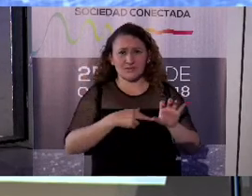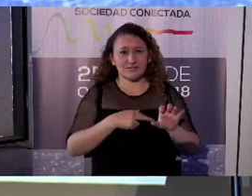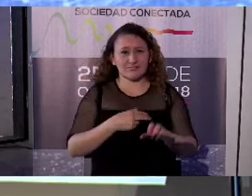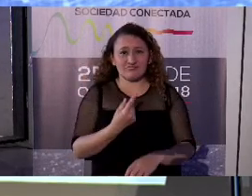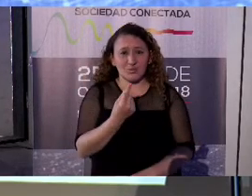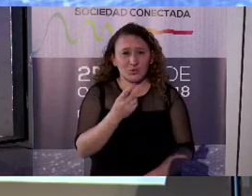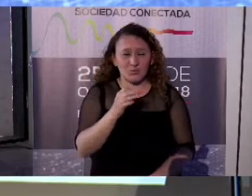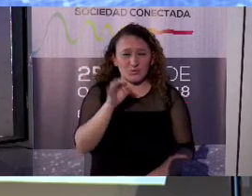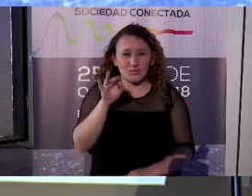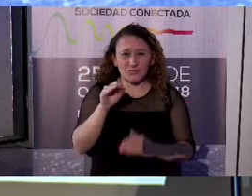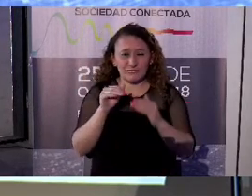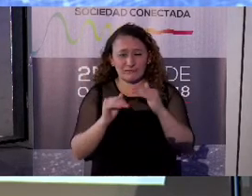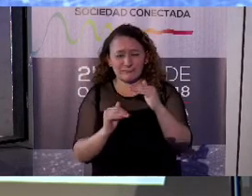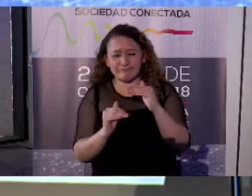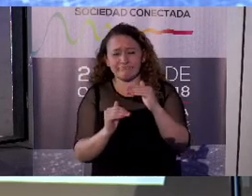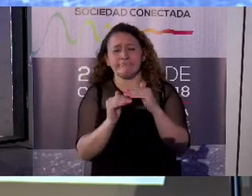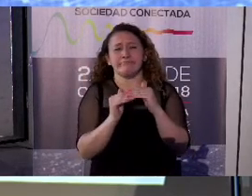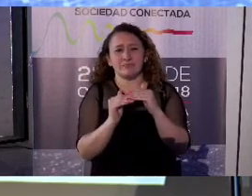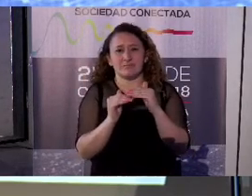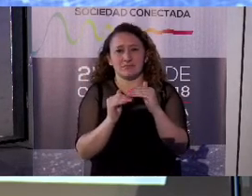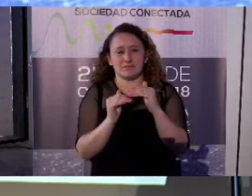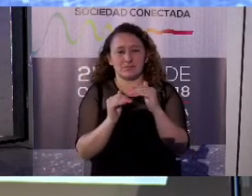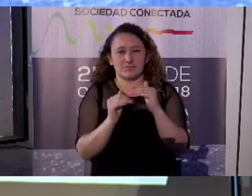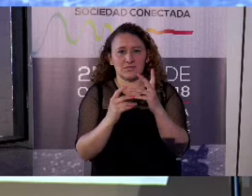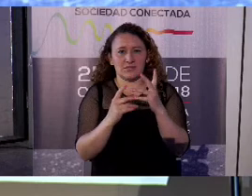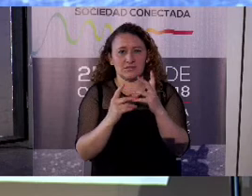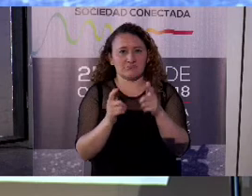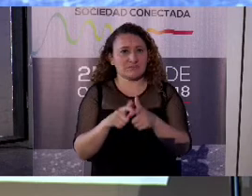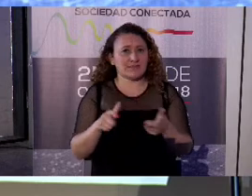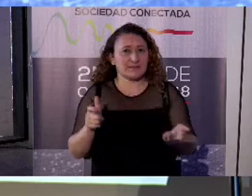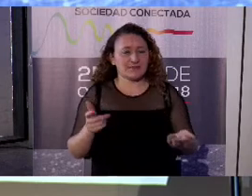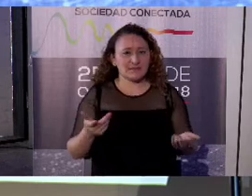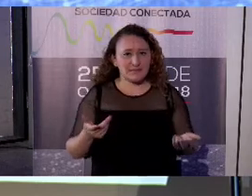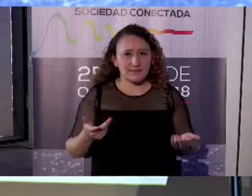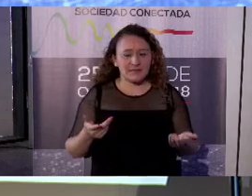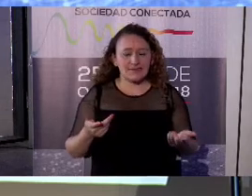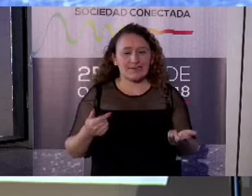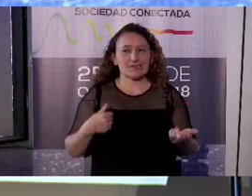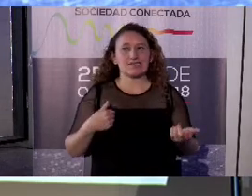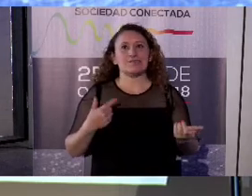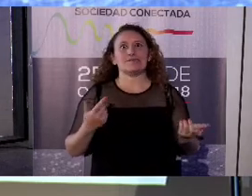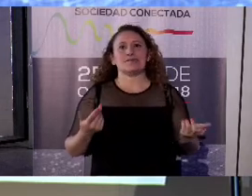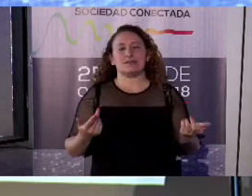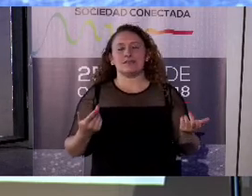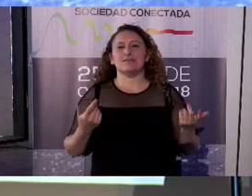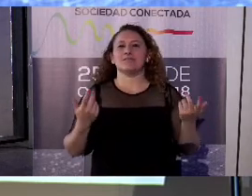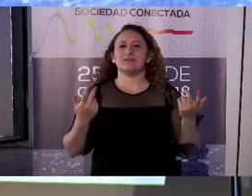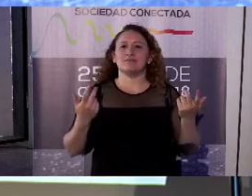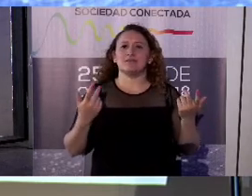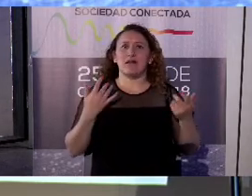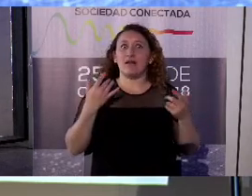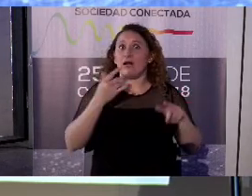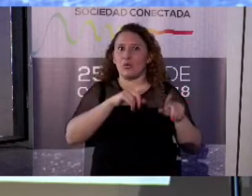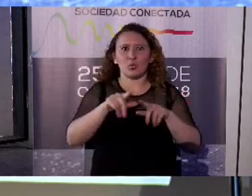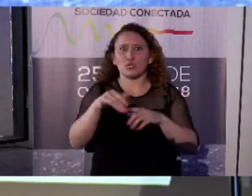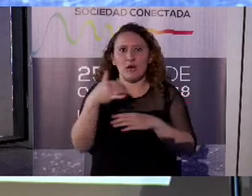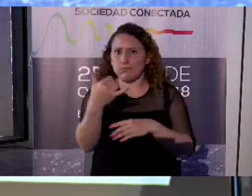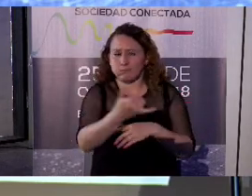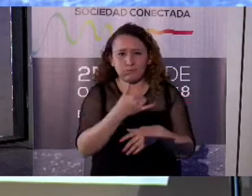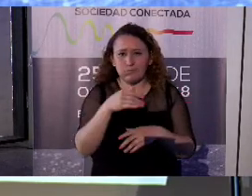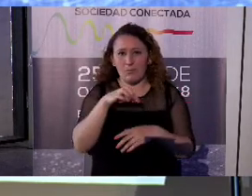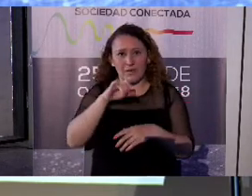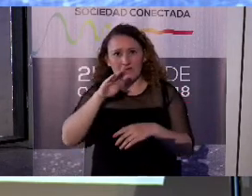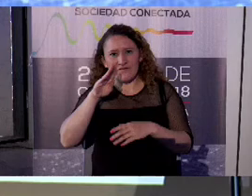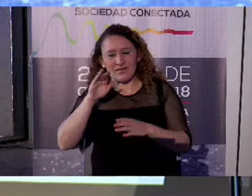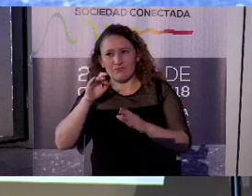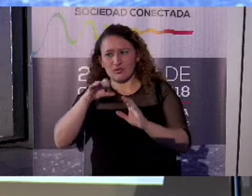1% en la mayoría de ellos si es que existe entonces También estamos tratando como como de impulsar que que las administraciones piensen en